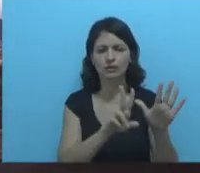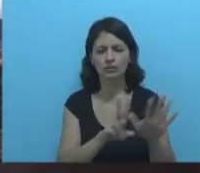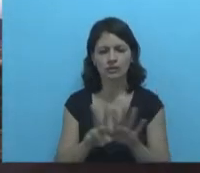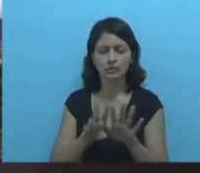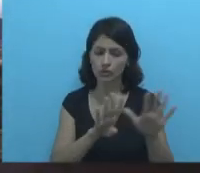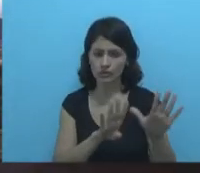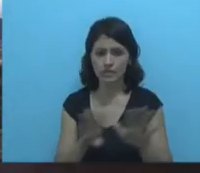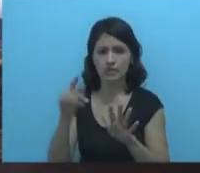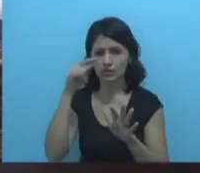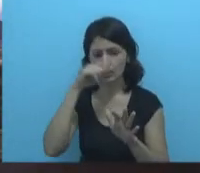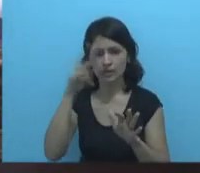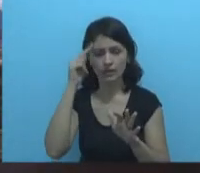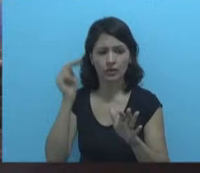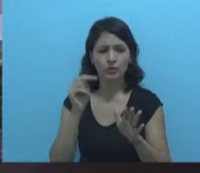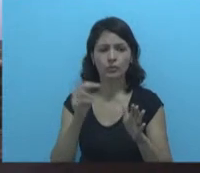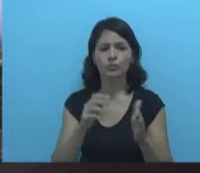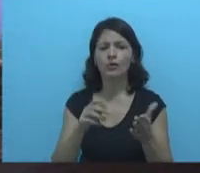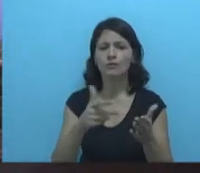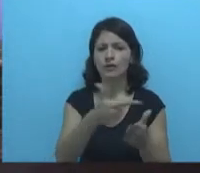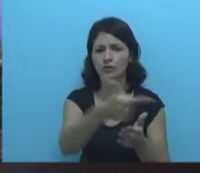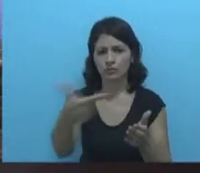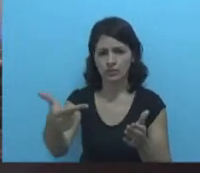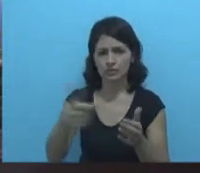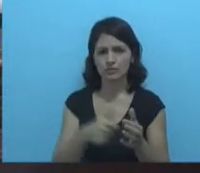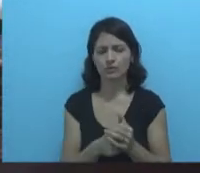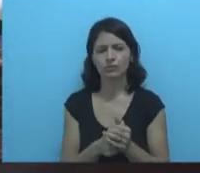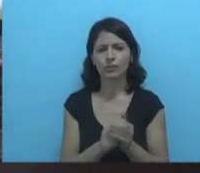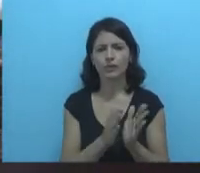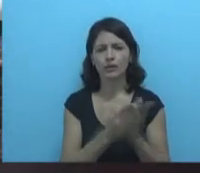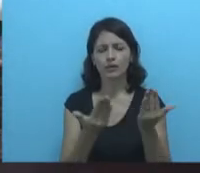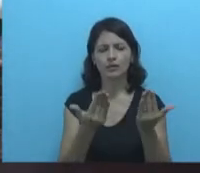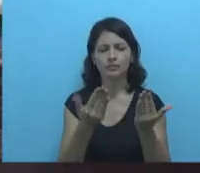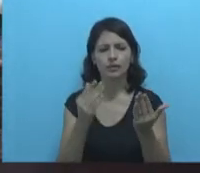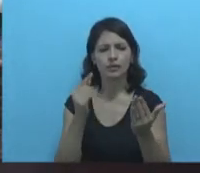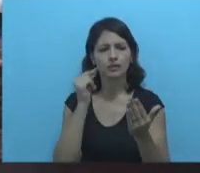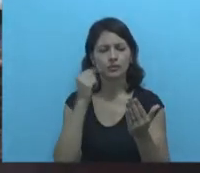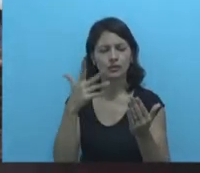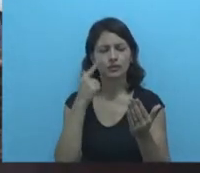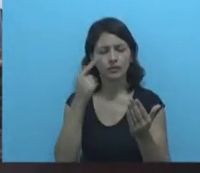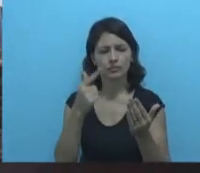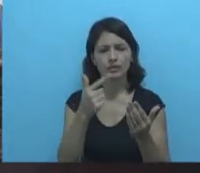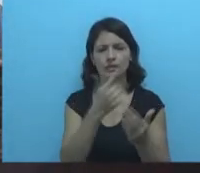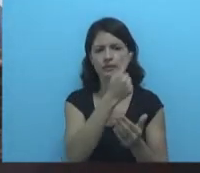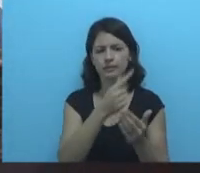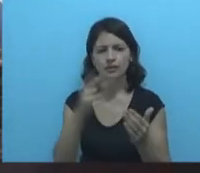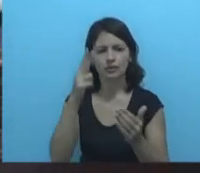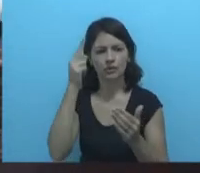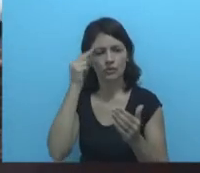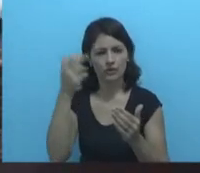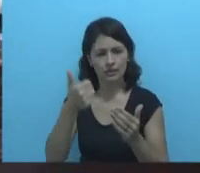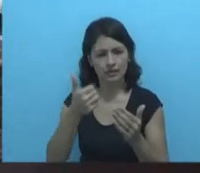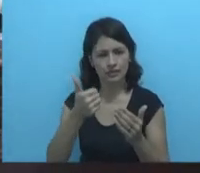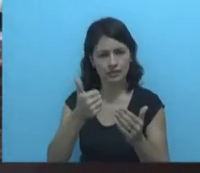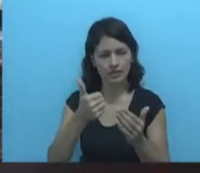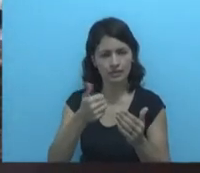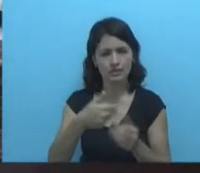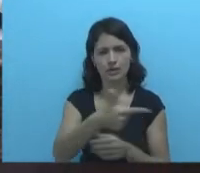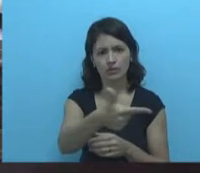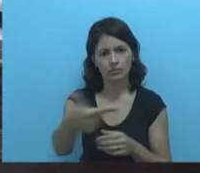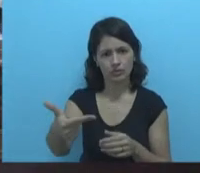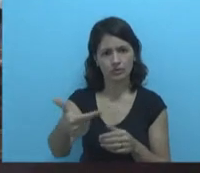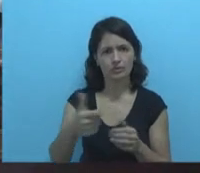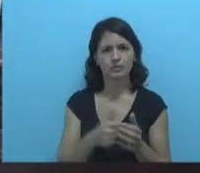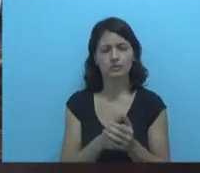42979, diputada Ana Velavi, preferencia para una sesión. Expediente 43196, diputada Armas Velavi, preferencia para